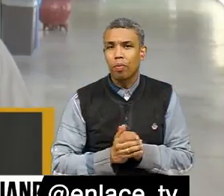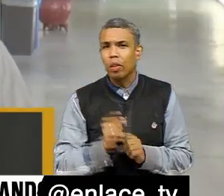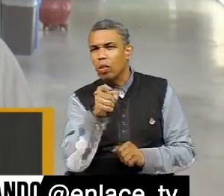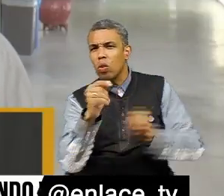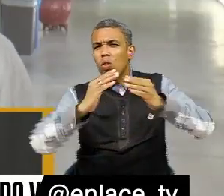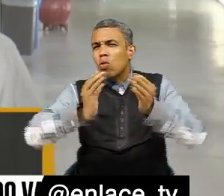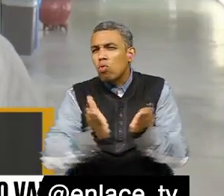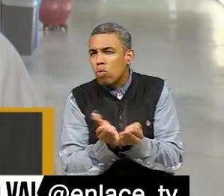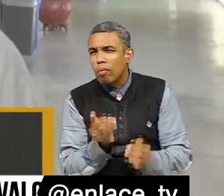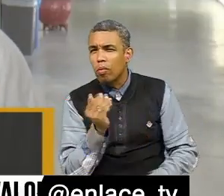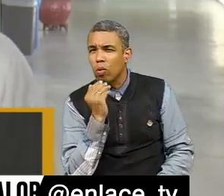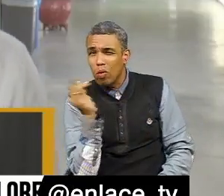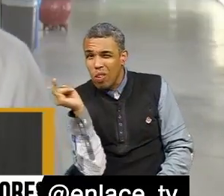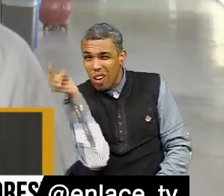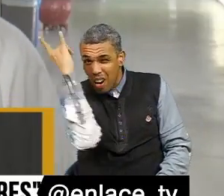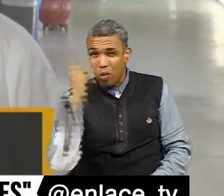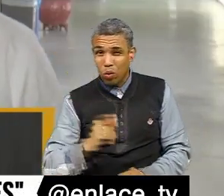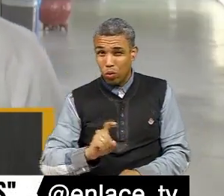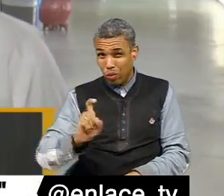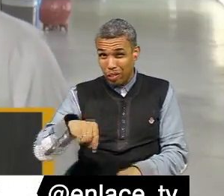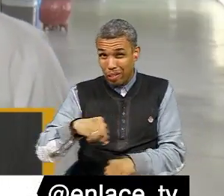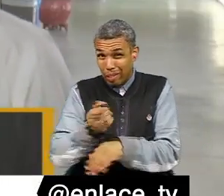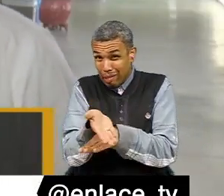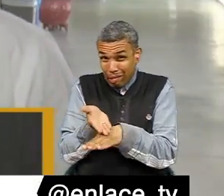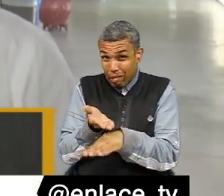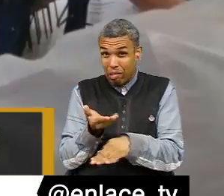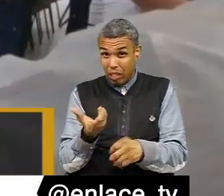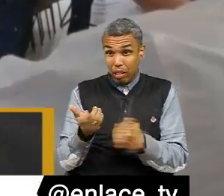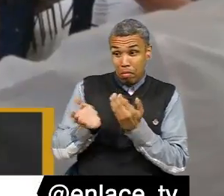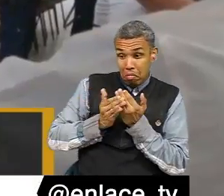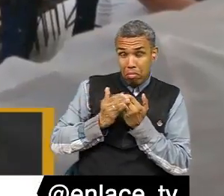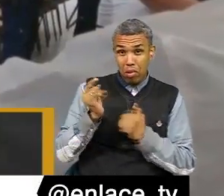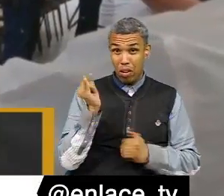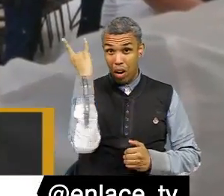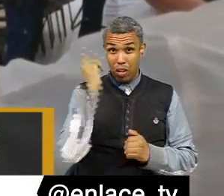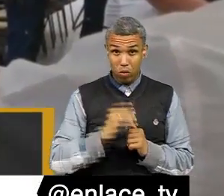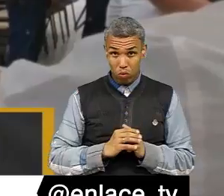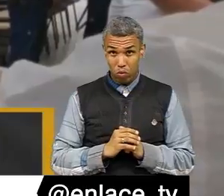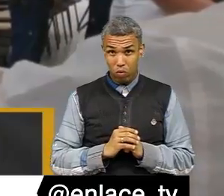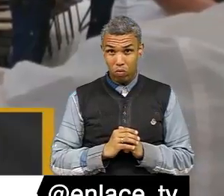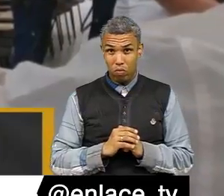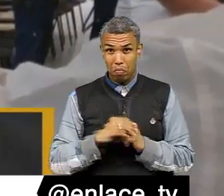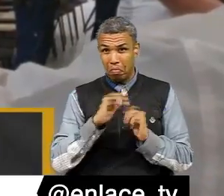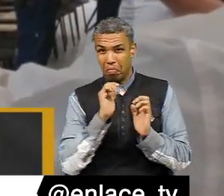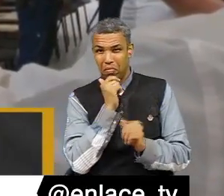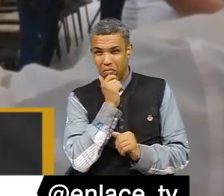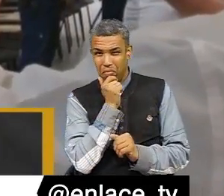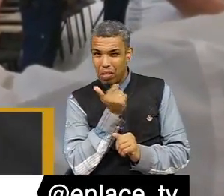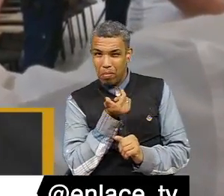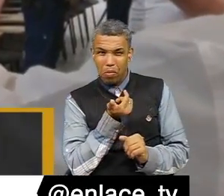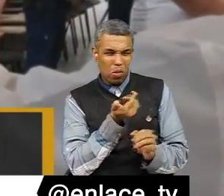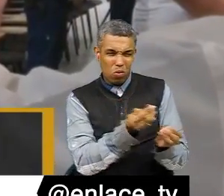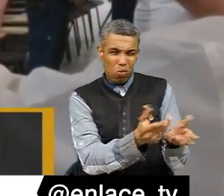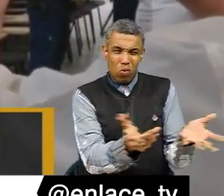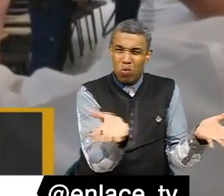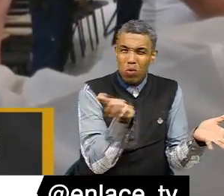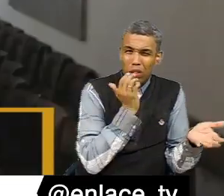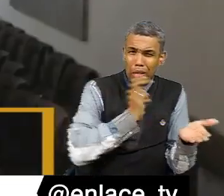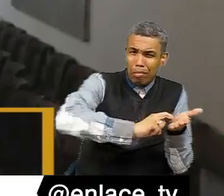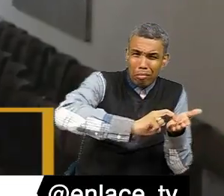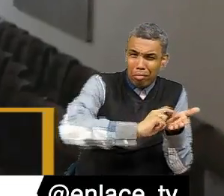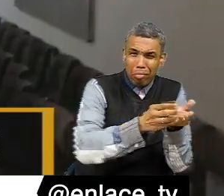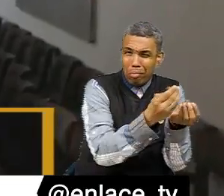tengan algunas necesidades, algunos requerimientos, que nos los hagan llegar, y por supuesto cuando nosotros hagamos, demos de baja esos elementos, pues allí estaremos.